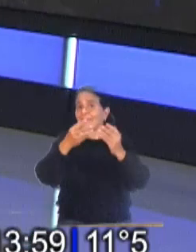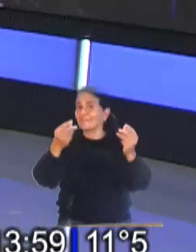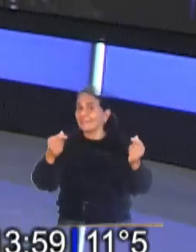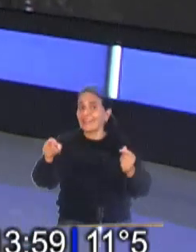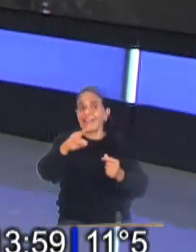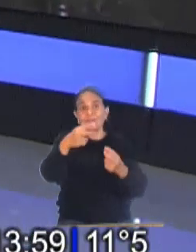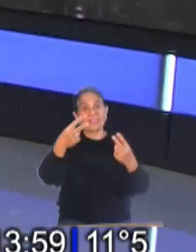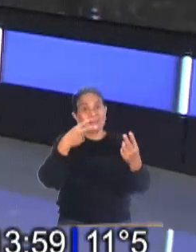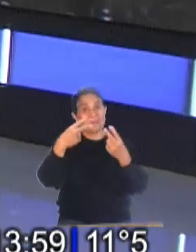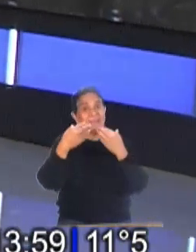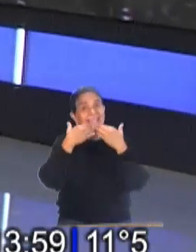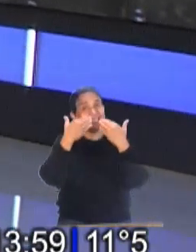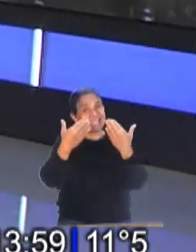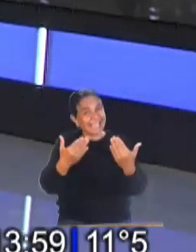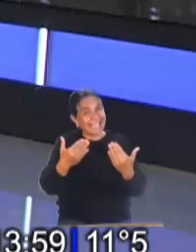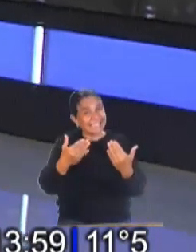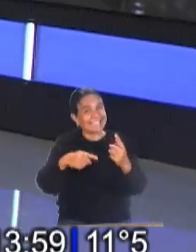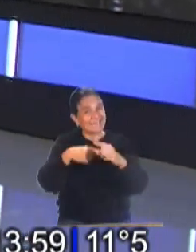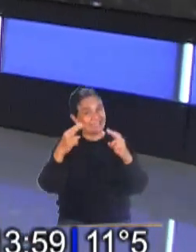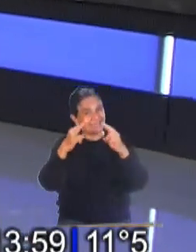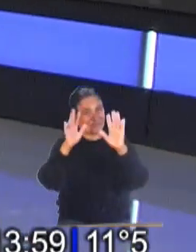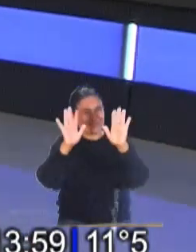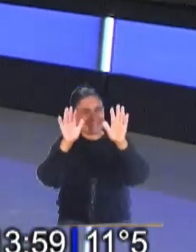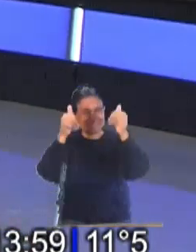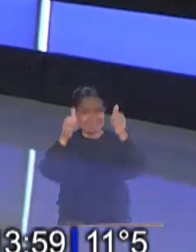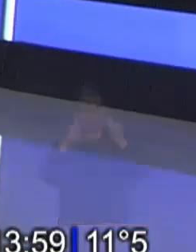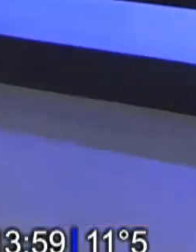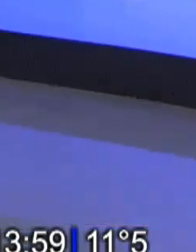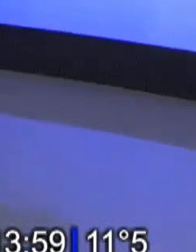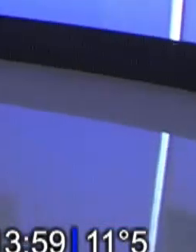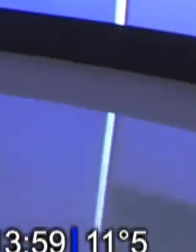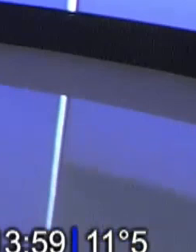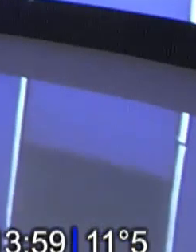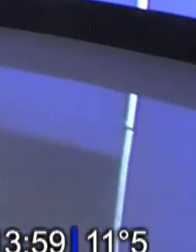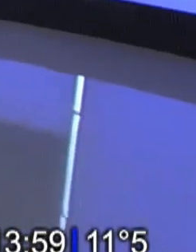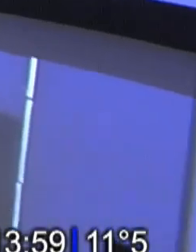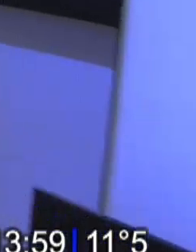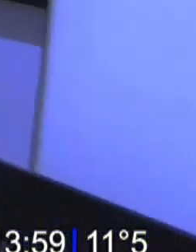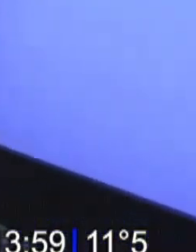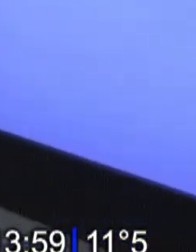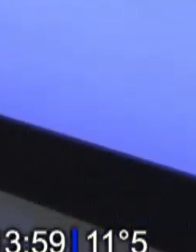siempre, gracias por acompañarnos. Hasta mañana.